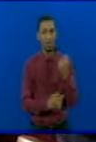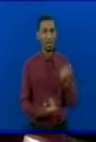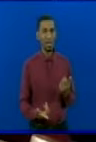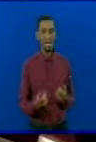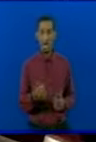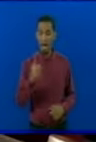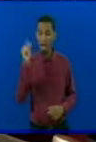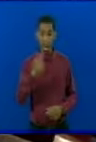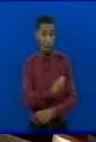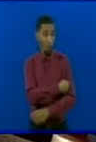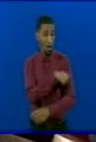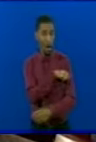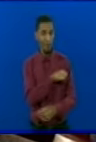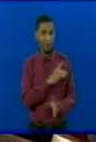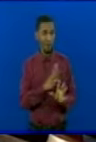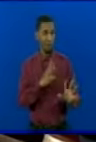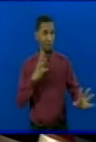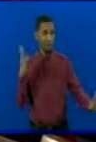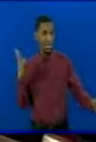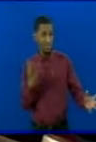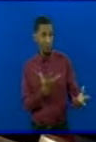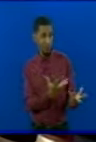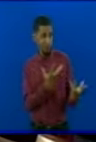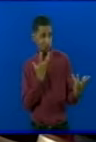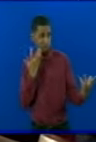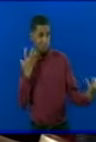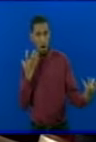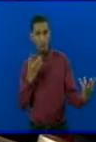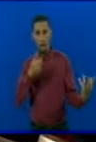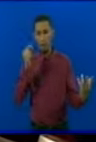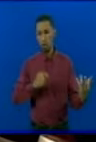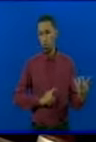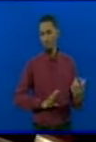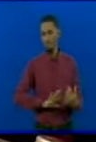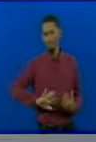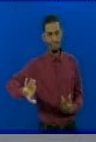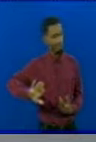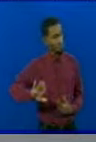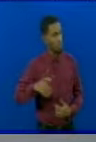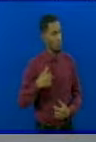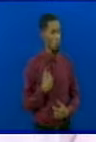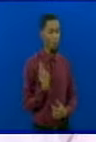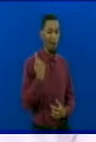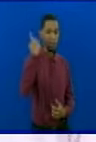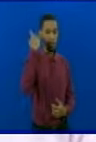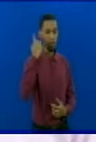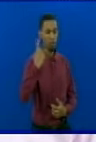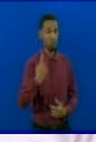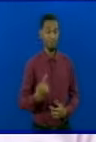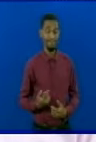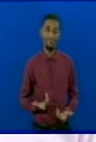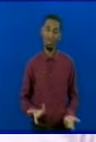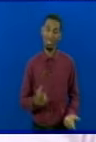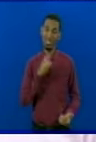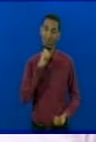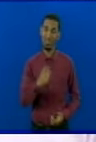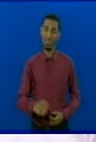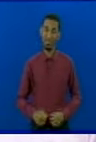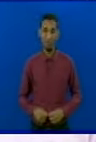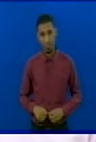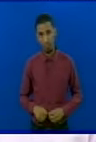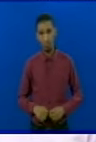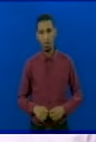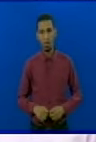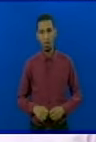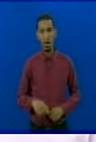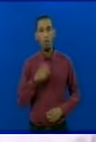comprar y entonces llega un mensajero con 20, 30 libretas, pararán la cola y empiezan a hacerle la nota al mensajero. ¿No es el momento más complejo en la